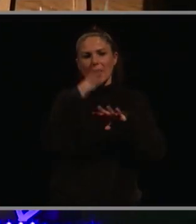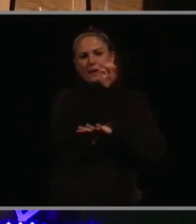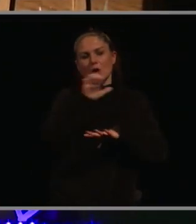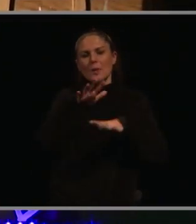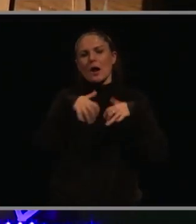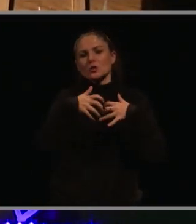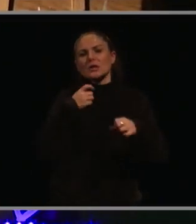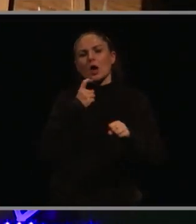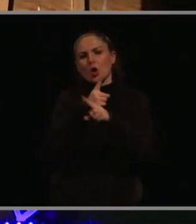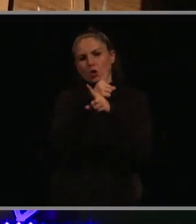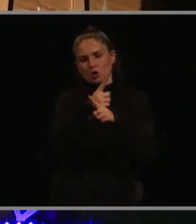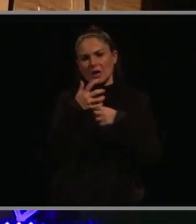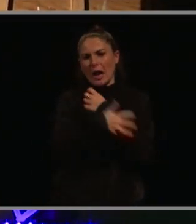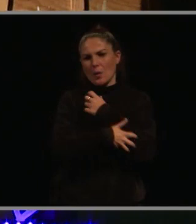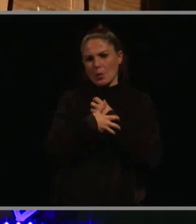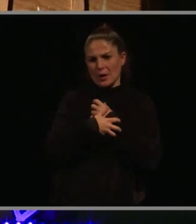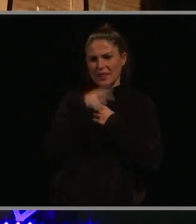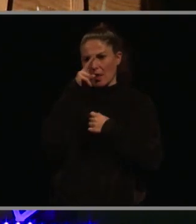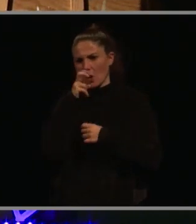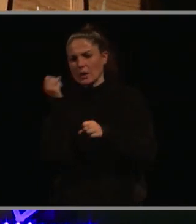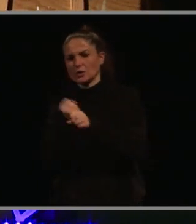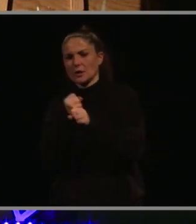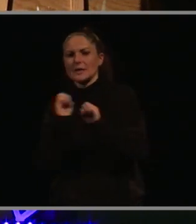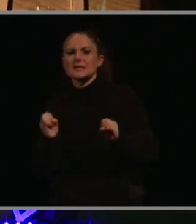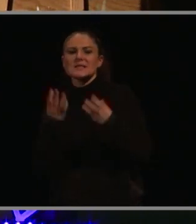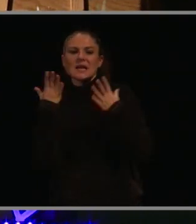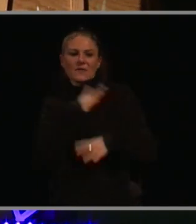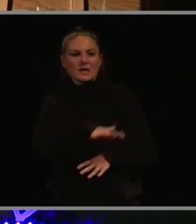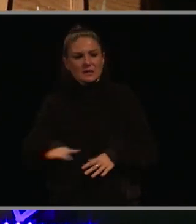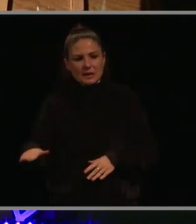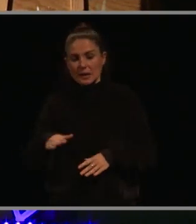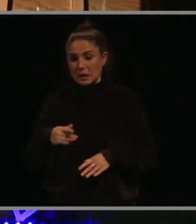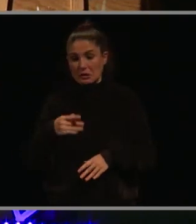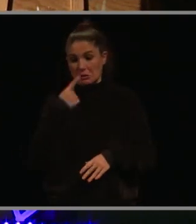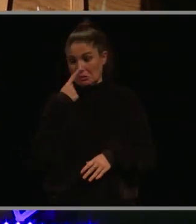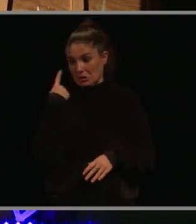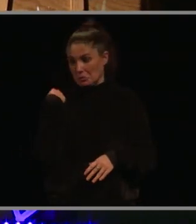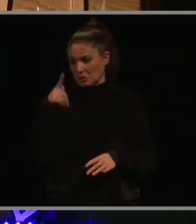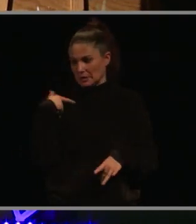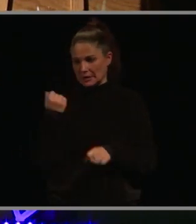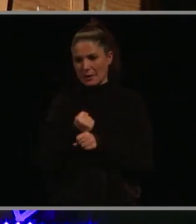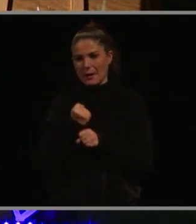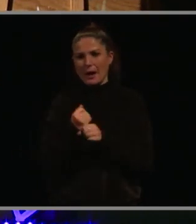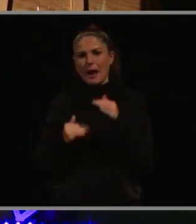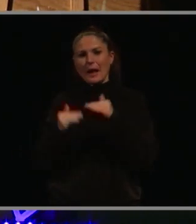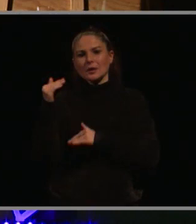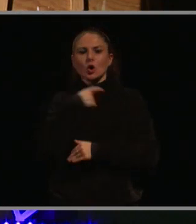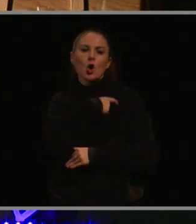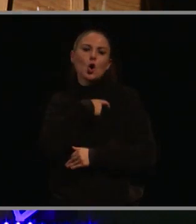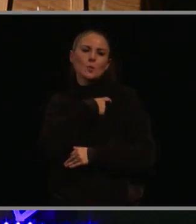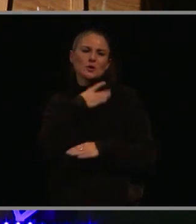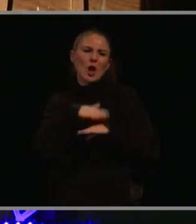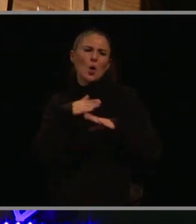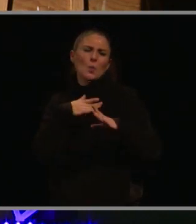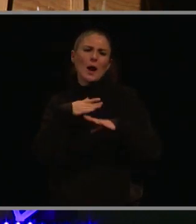la Pobreza, durante 2 años ha trabajado en Save the Children y hace casi un año que trabaja para el Alto Comisionado para la Lucha contra